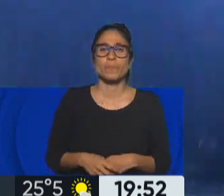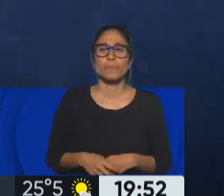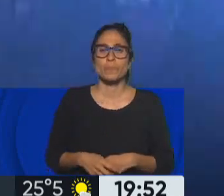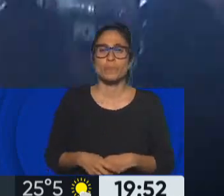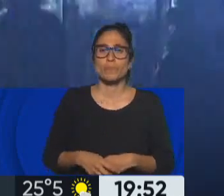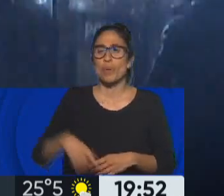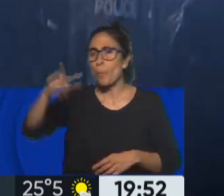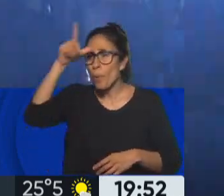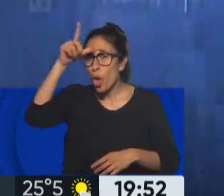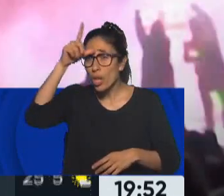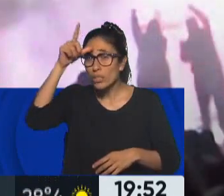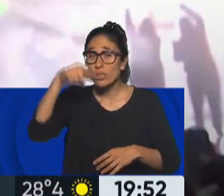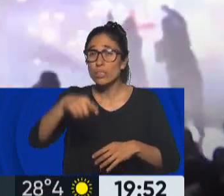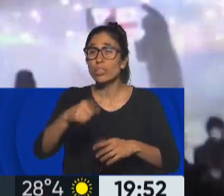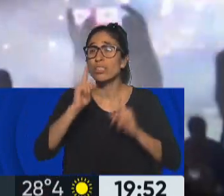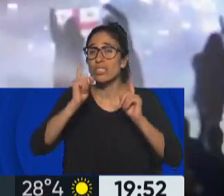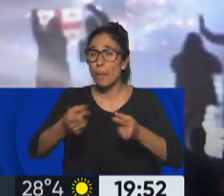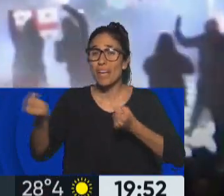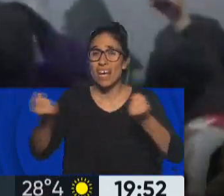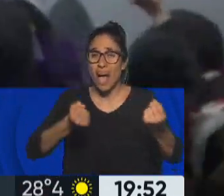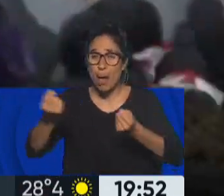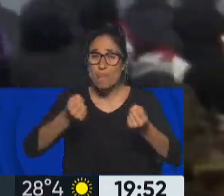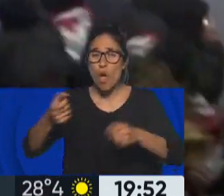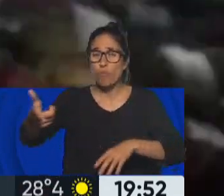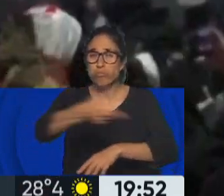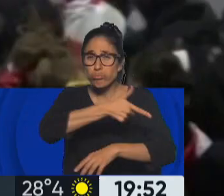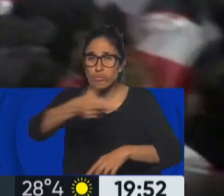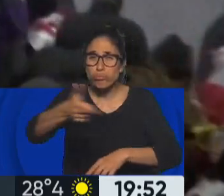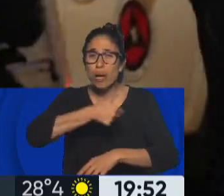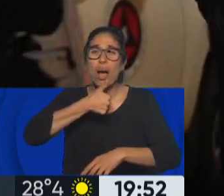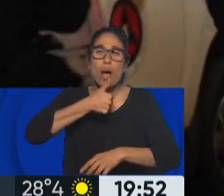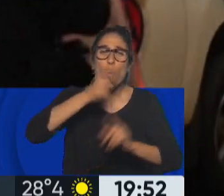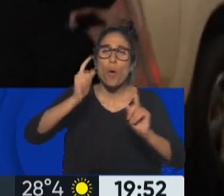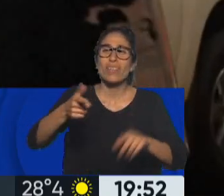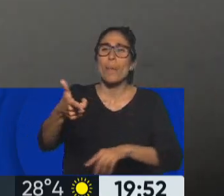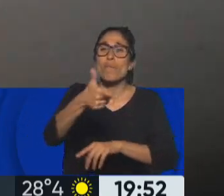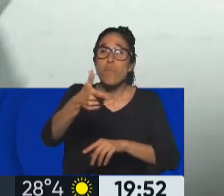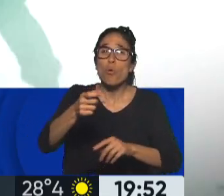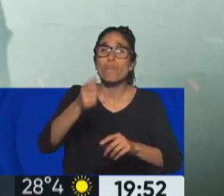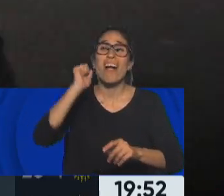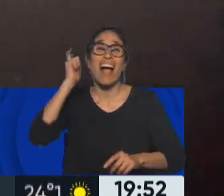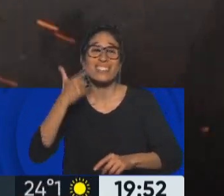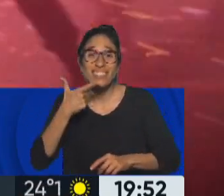La policía respondió con camiones hidrantes y gases lacrimógenos para dispersar a los manifestantes.